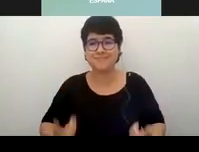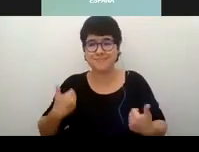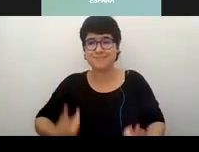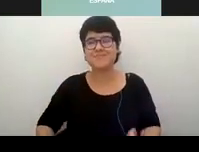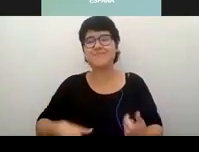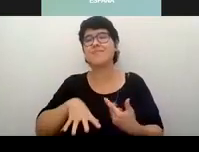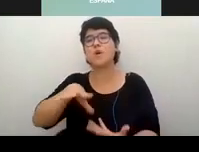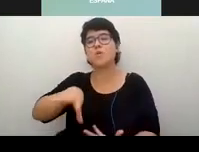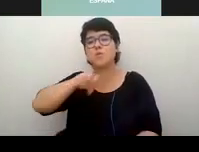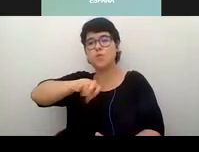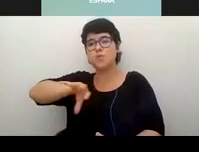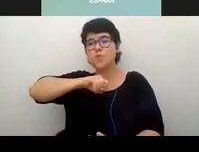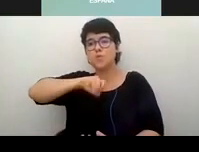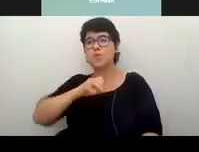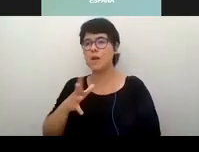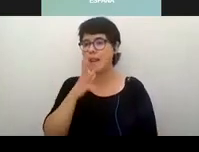lípidos.